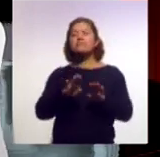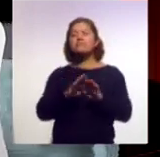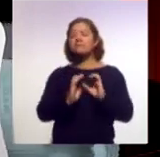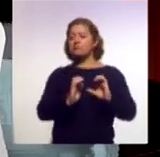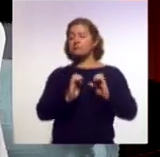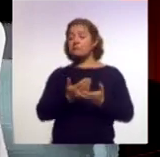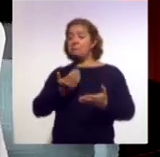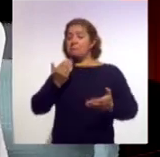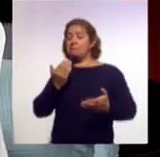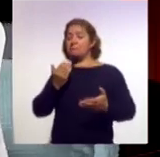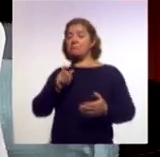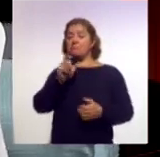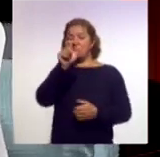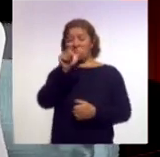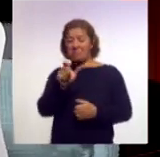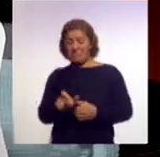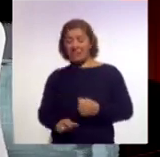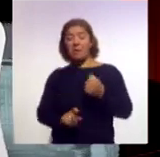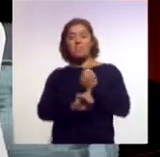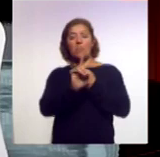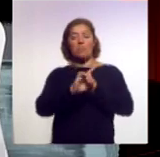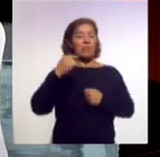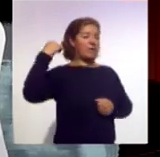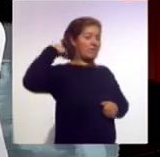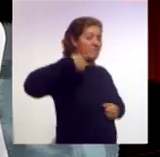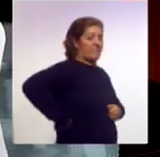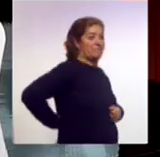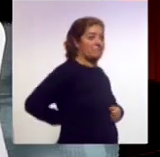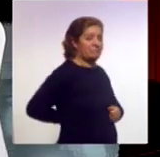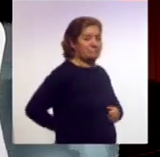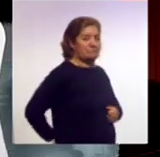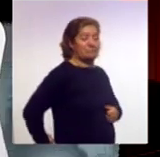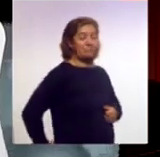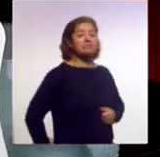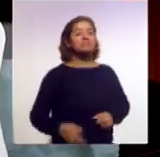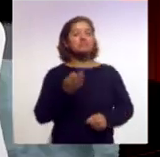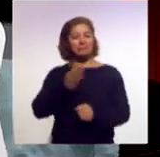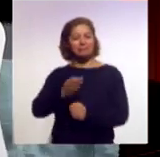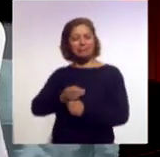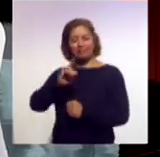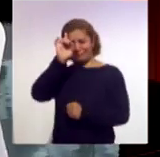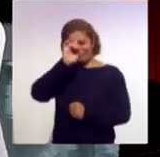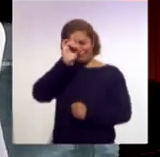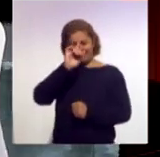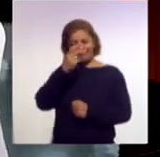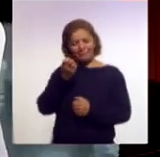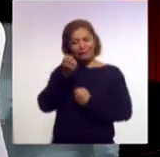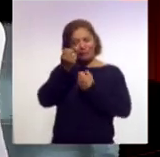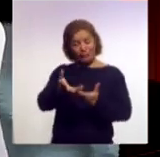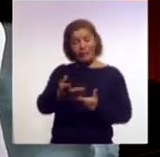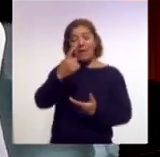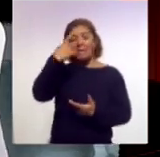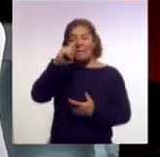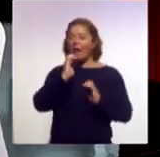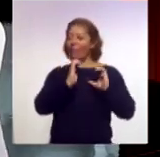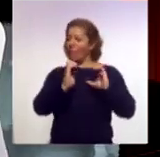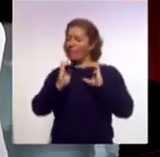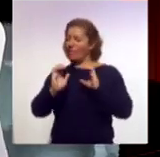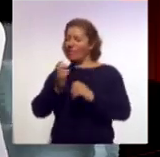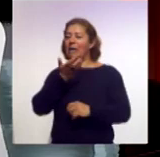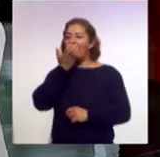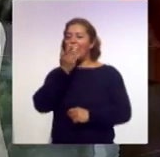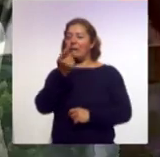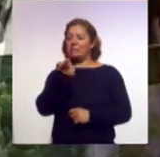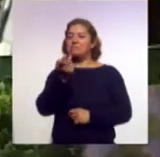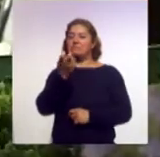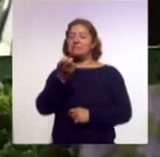de columna hoy en nuestra sección bienestar le damos algunas recomendaciones para evitar estas malas posturas